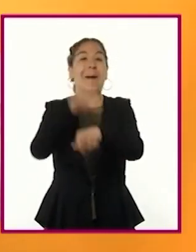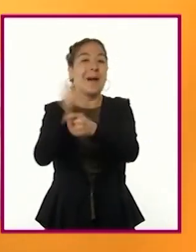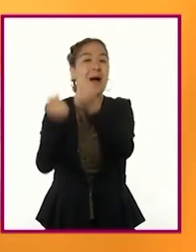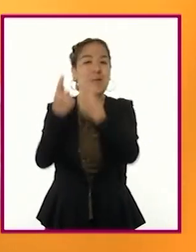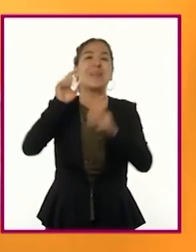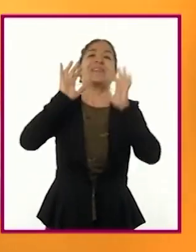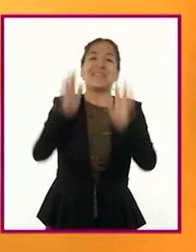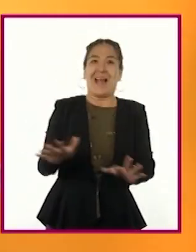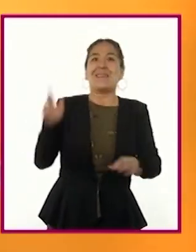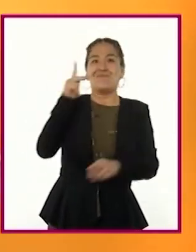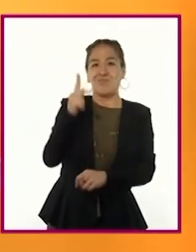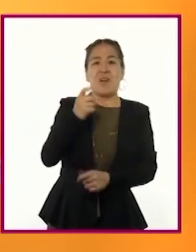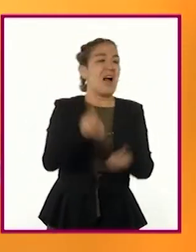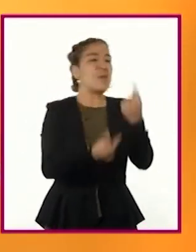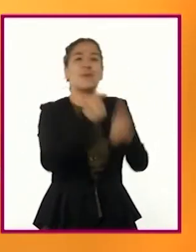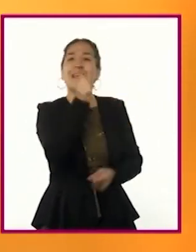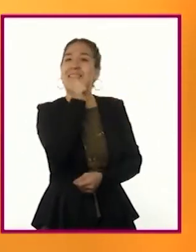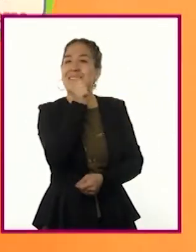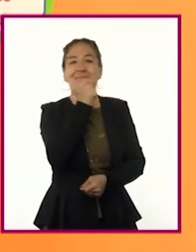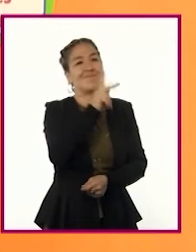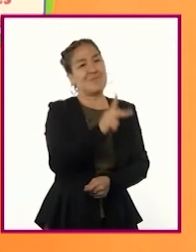y otras no, pero es normal.